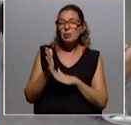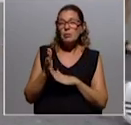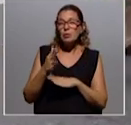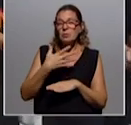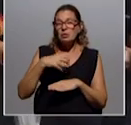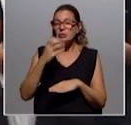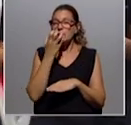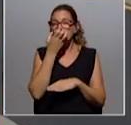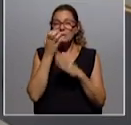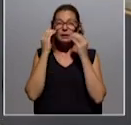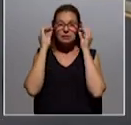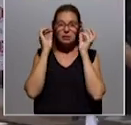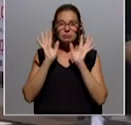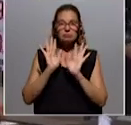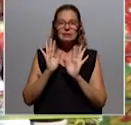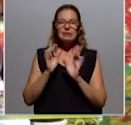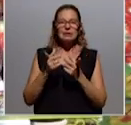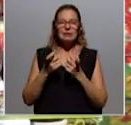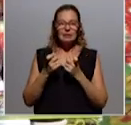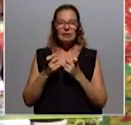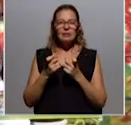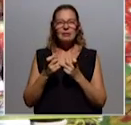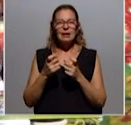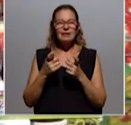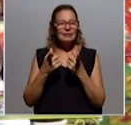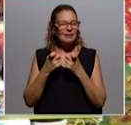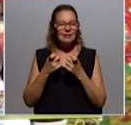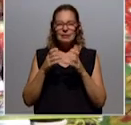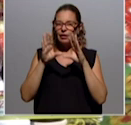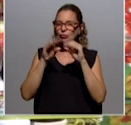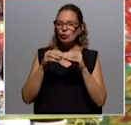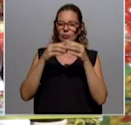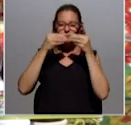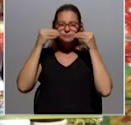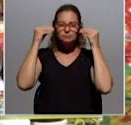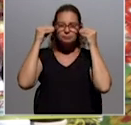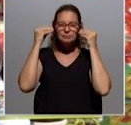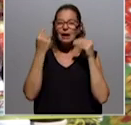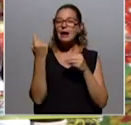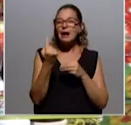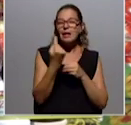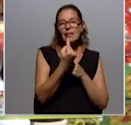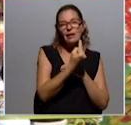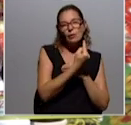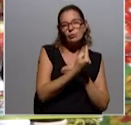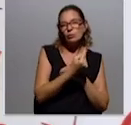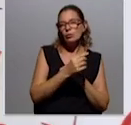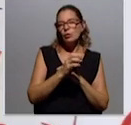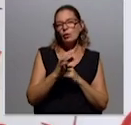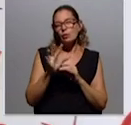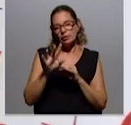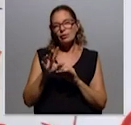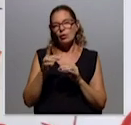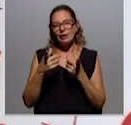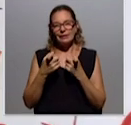la mascarilla, el tapabocas, que llamamos vulgarmente, bueno, nos pidieron y nos entregaron tapabocas a cada uno de nosotros y nos recomendaron